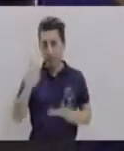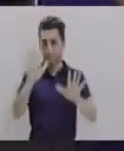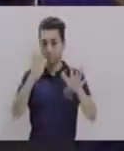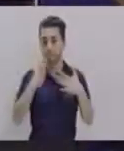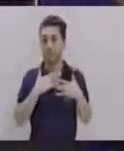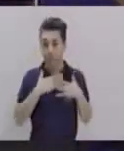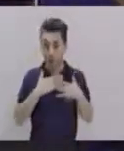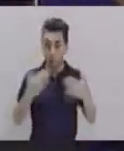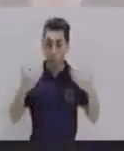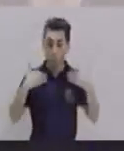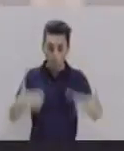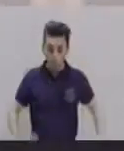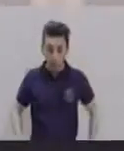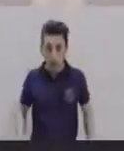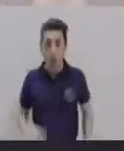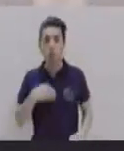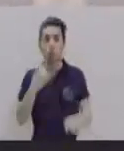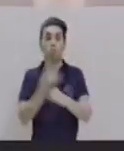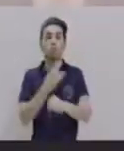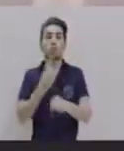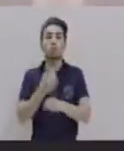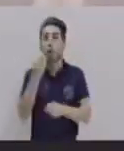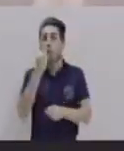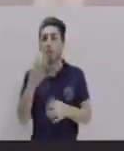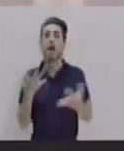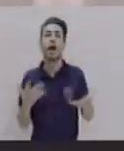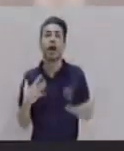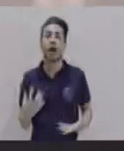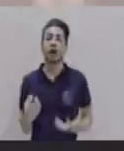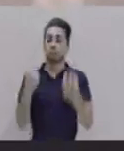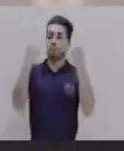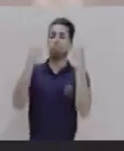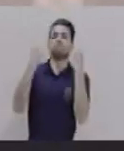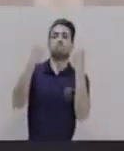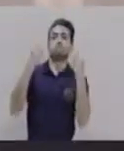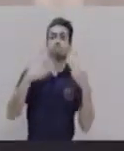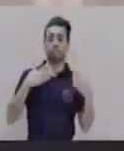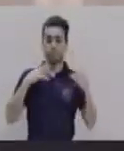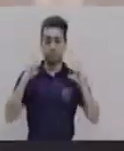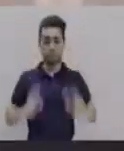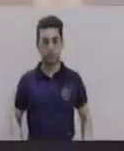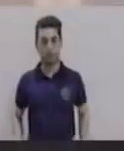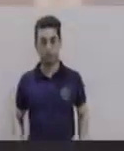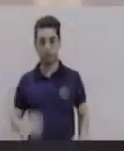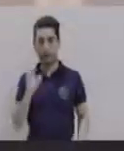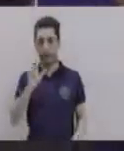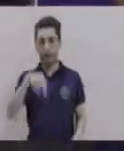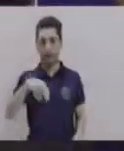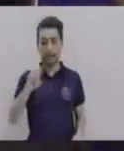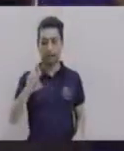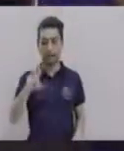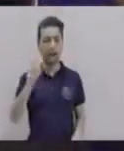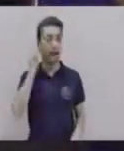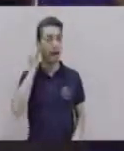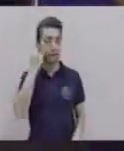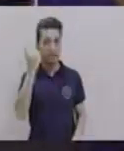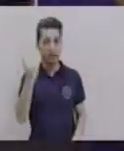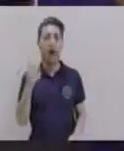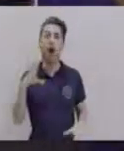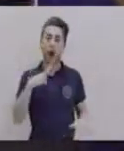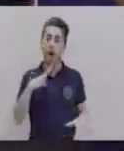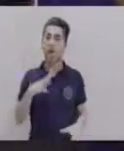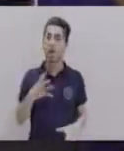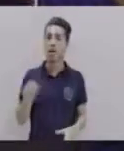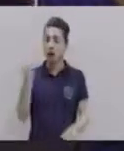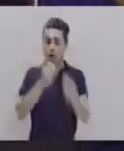humanos utilizamos alimentos como energía para nuestro cuerpo. Hay algunos alimentos que lo